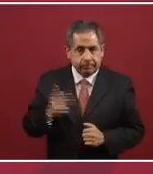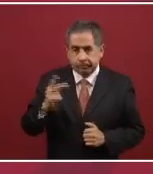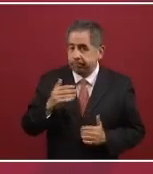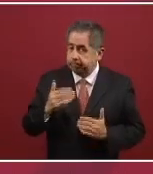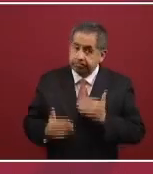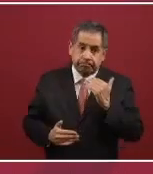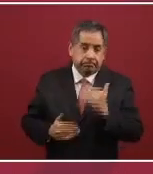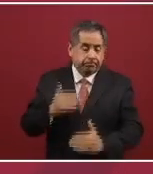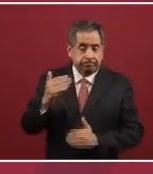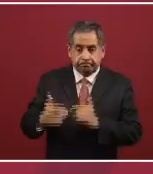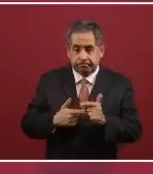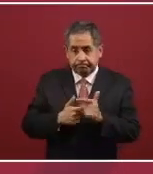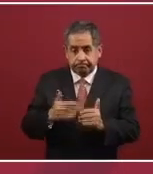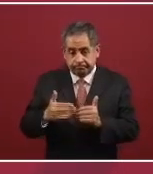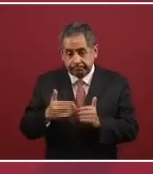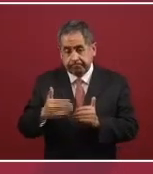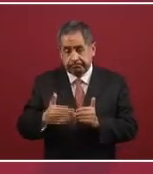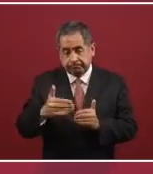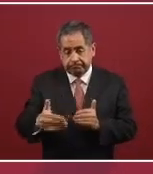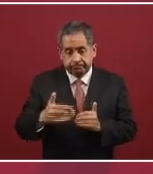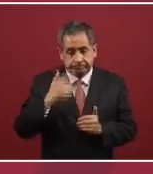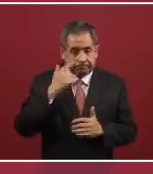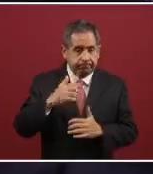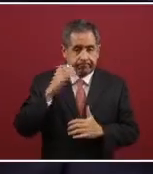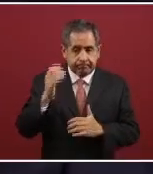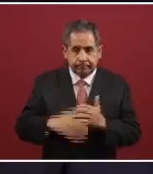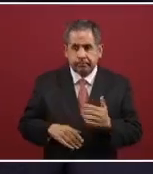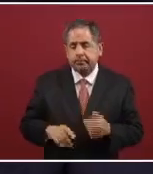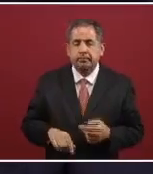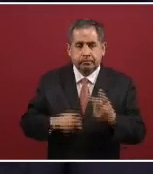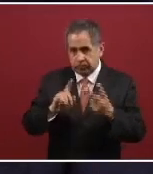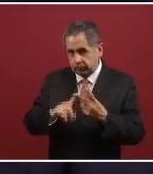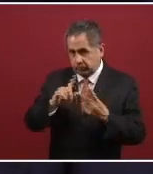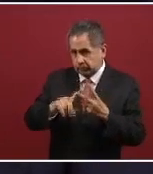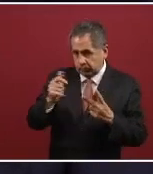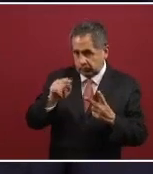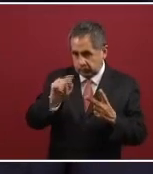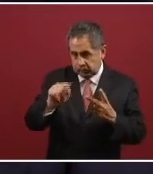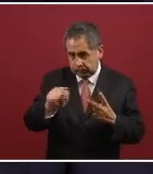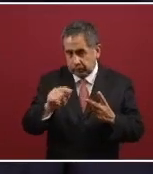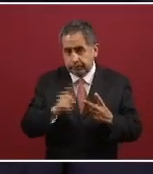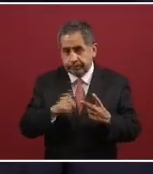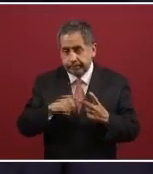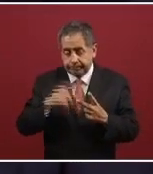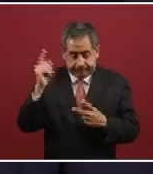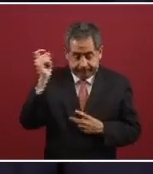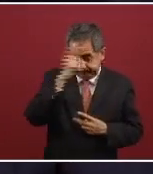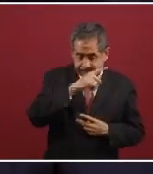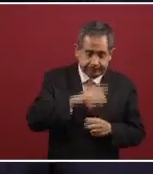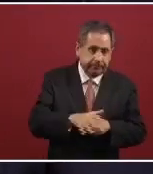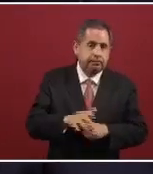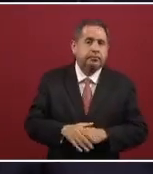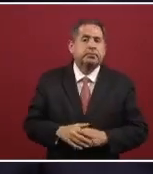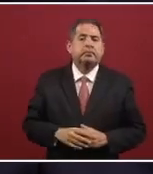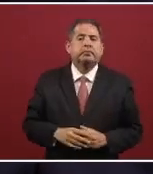tenemos que avanzar y terminar. Lo otro que se dificulta